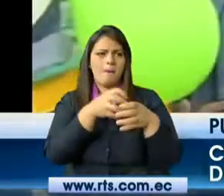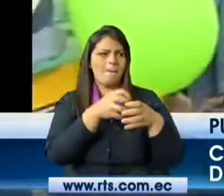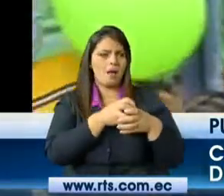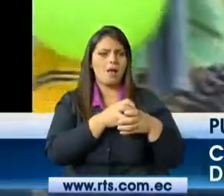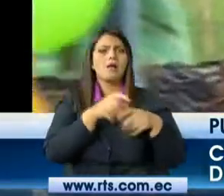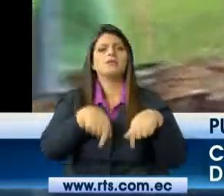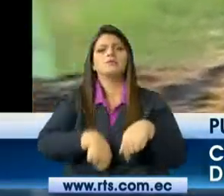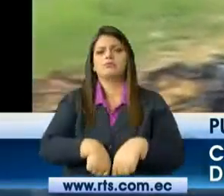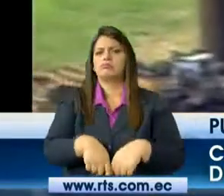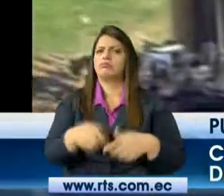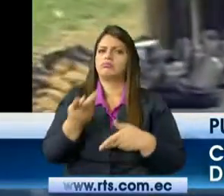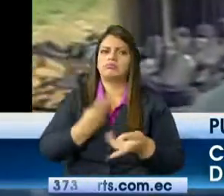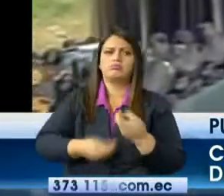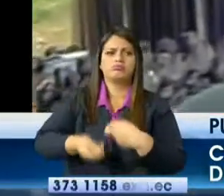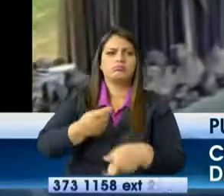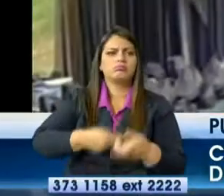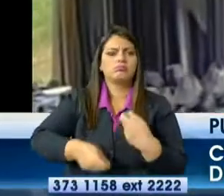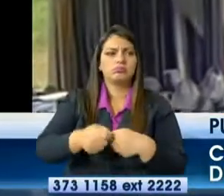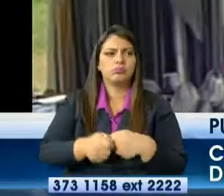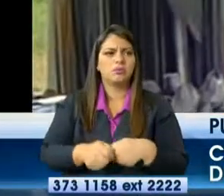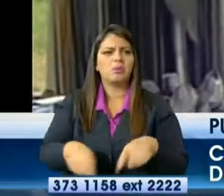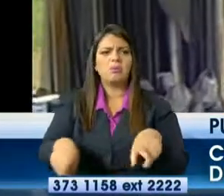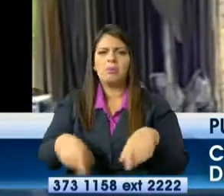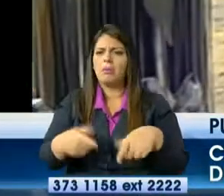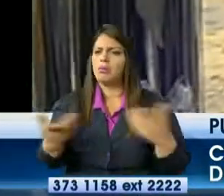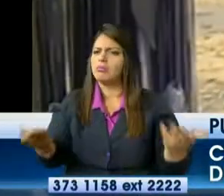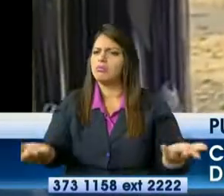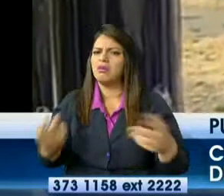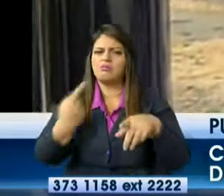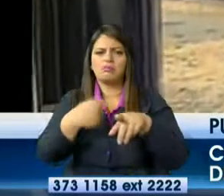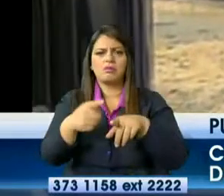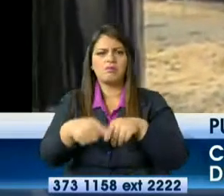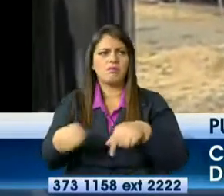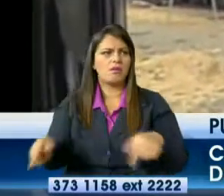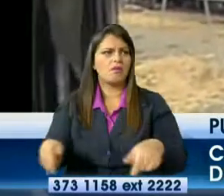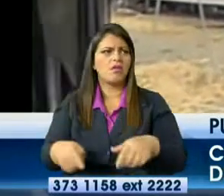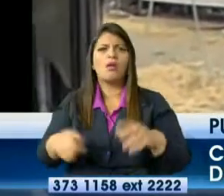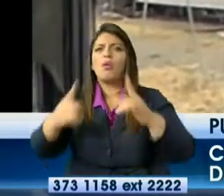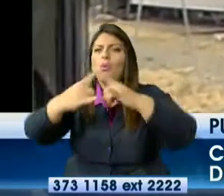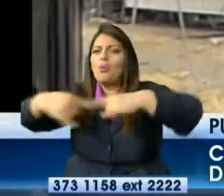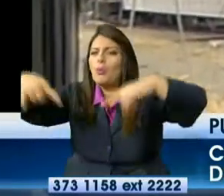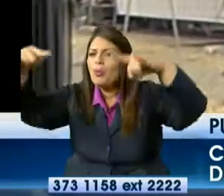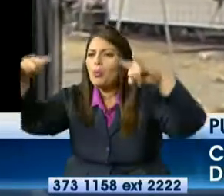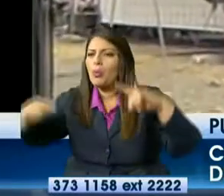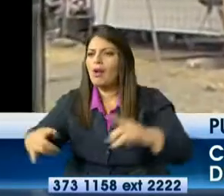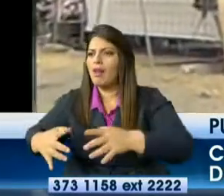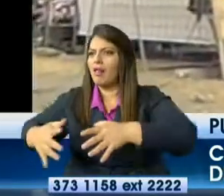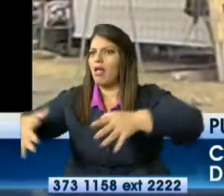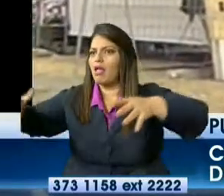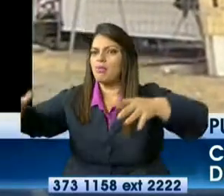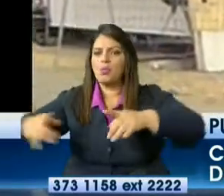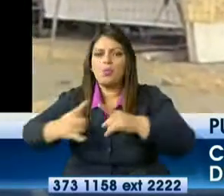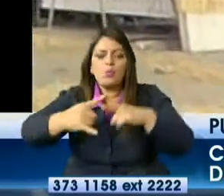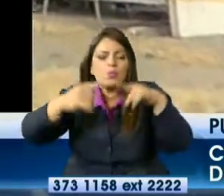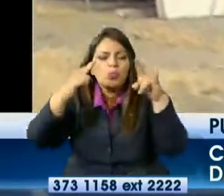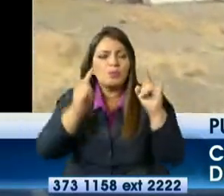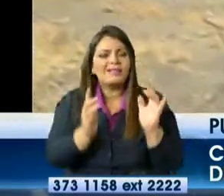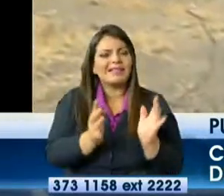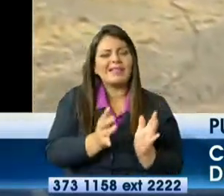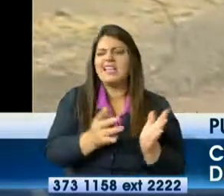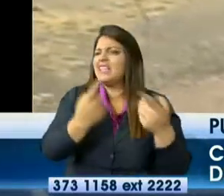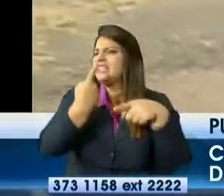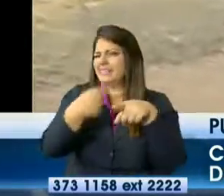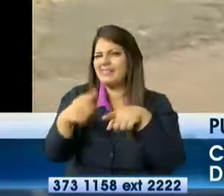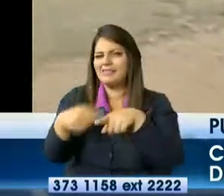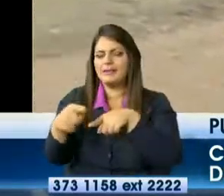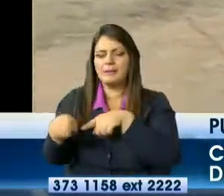Bueno, y negocios de todo tipo, ¿eh? Hay puestos de todo tipo. Por si acaso, grandes, chicos, adultos, etcétera. Ahora voy a conversar con un representante del municipio, el señor